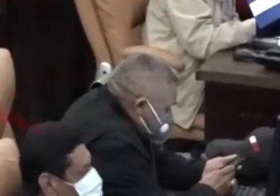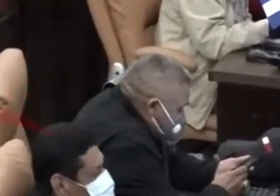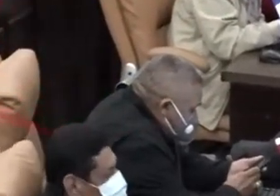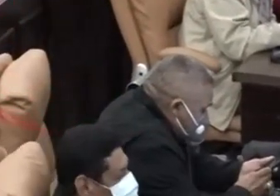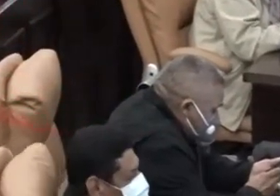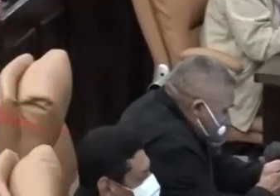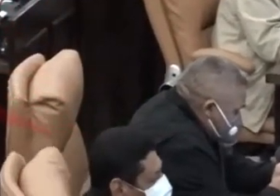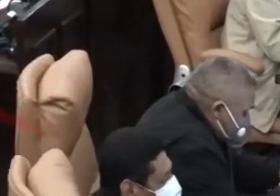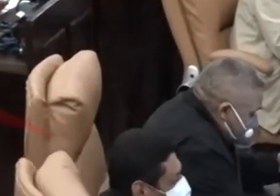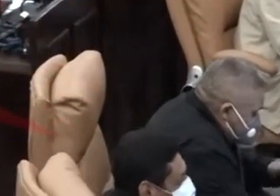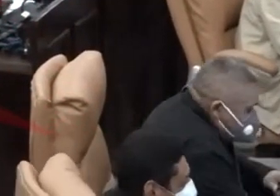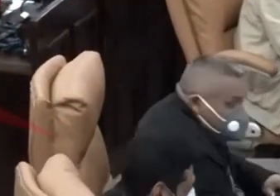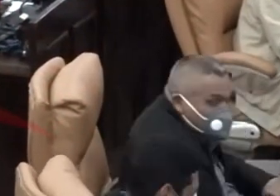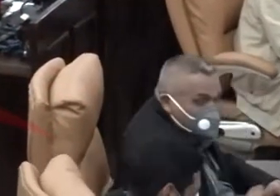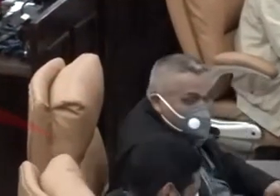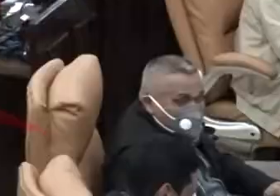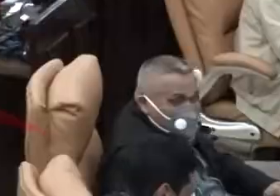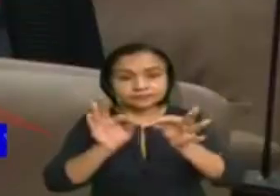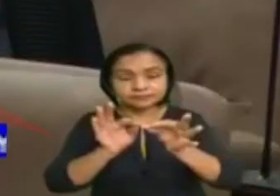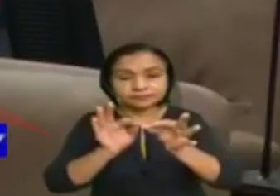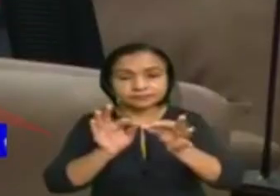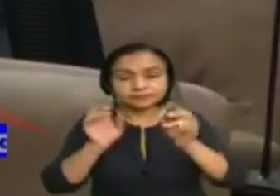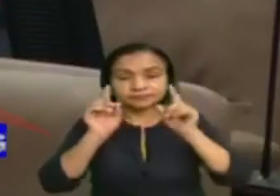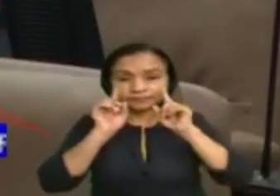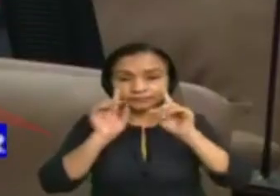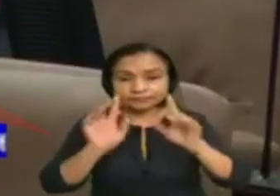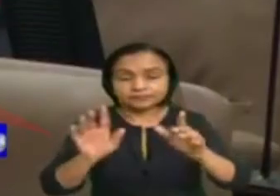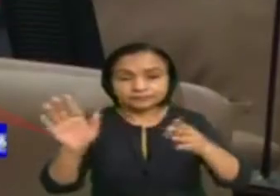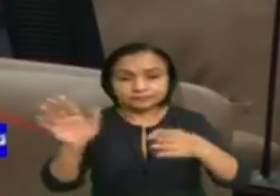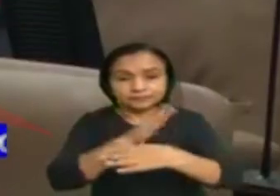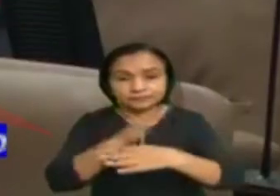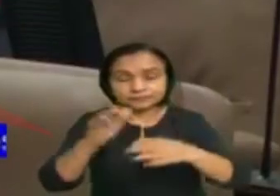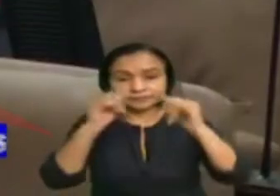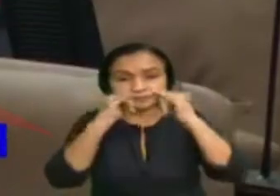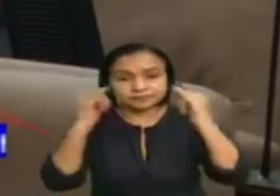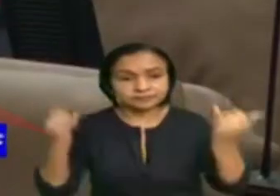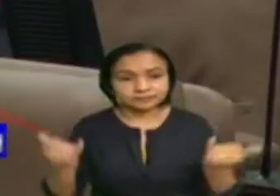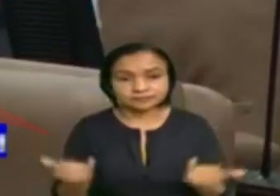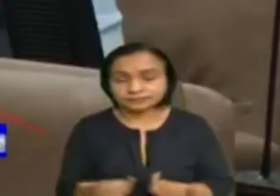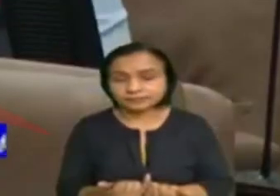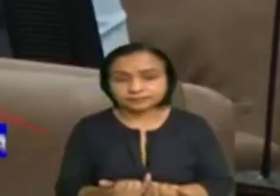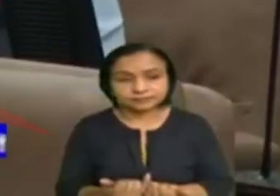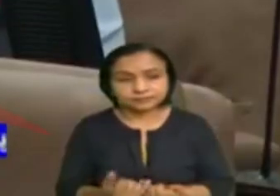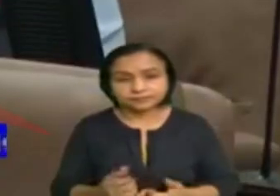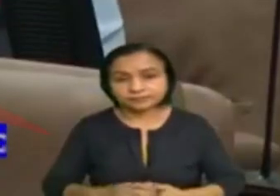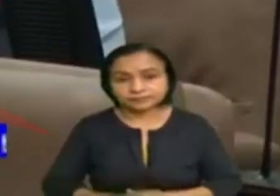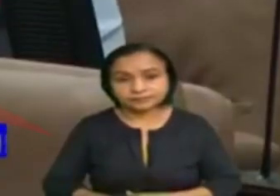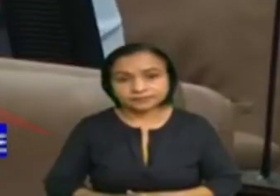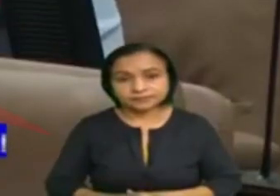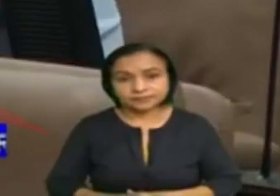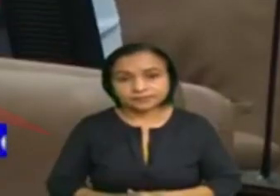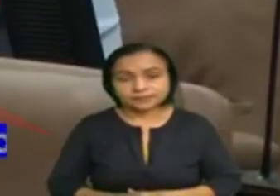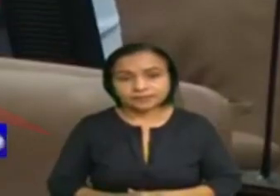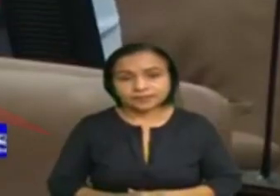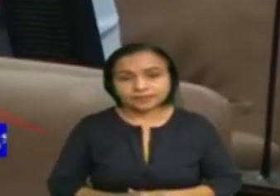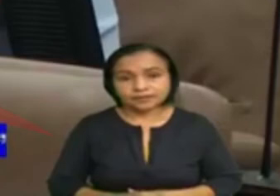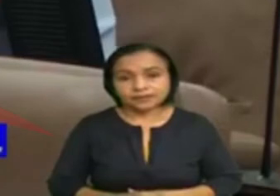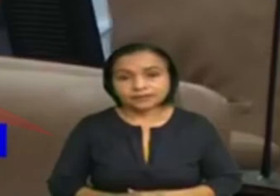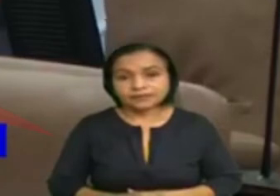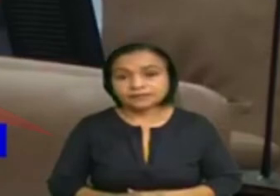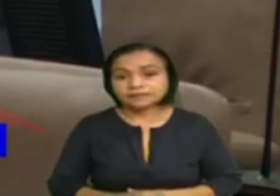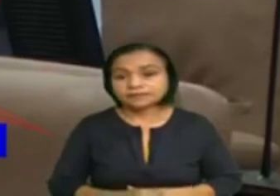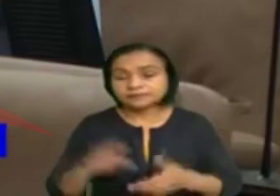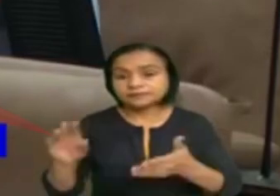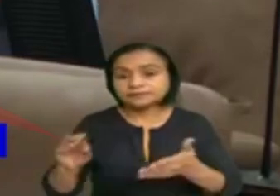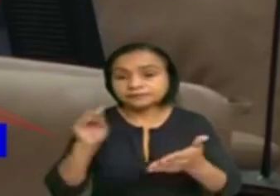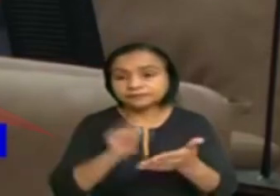medidas relevantes, requeridas y previstas en los estándares internacionales. Pero ¿qué incorpora